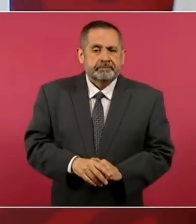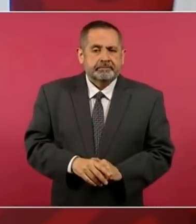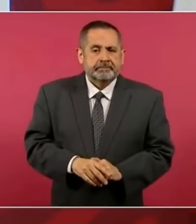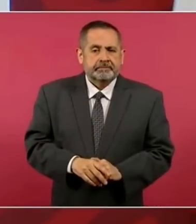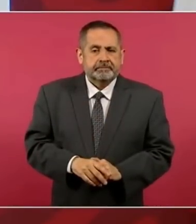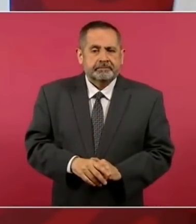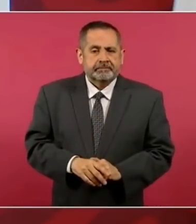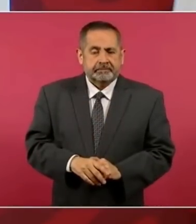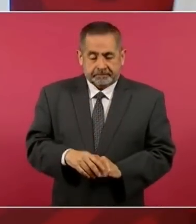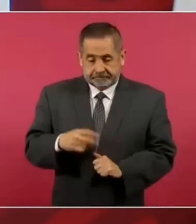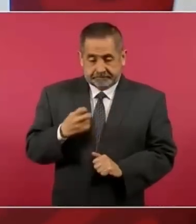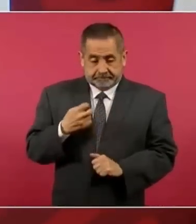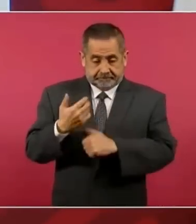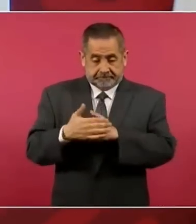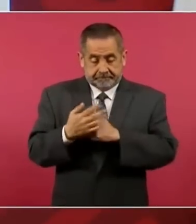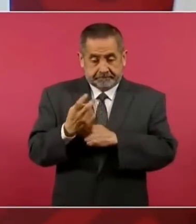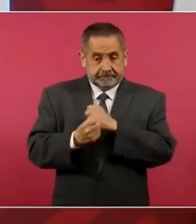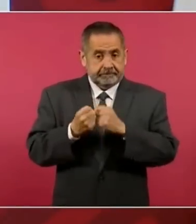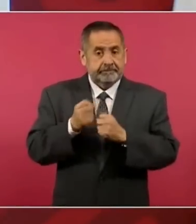Este año,